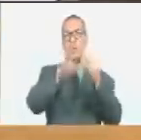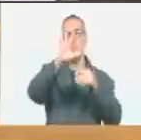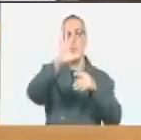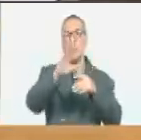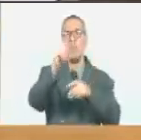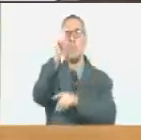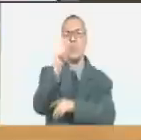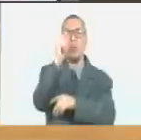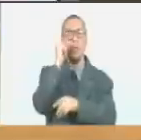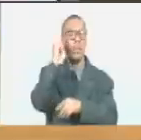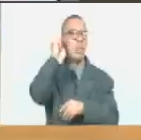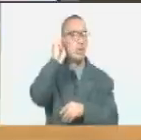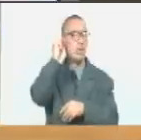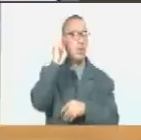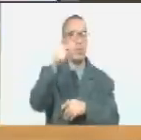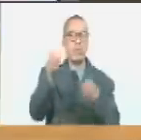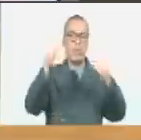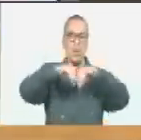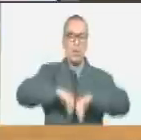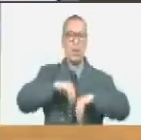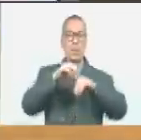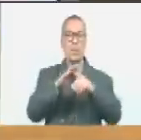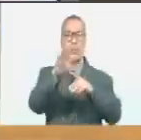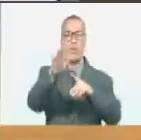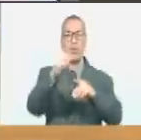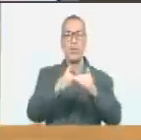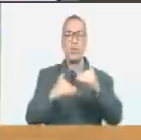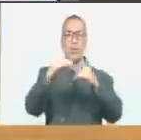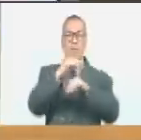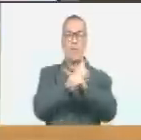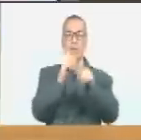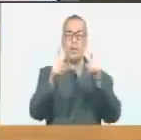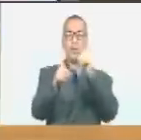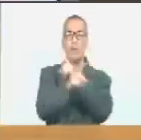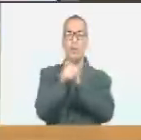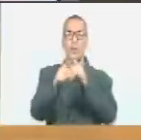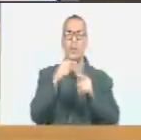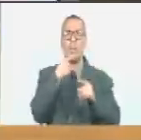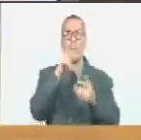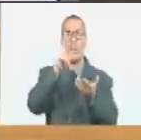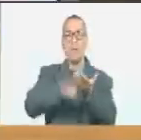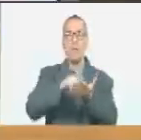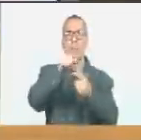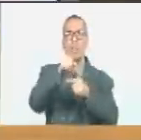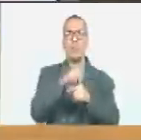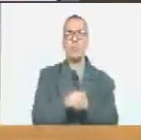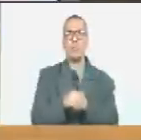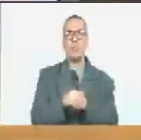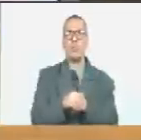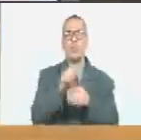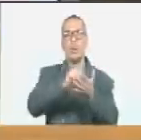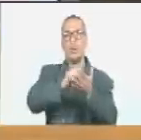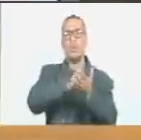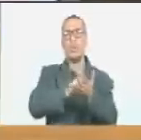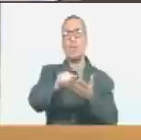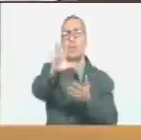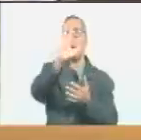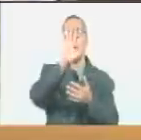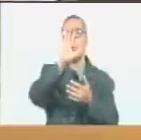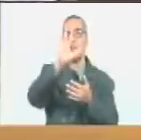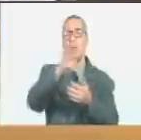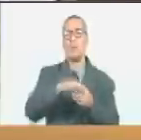Las diputadas y diputados que estén de acuerdo con levantar la sanción correspondiente a la aprobación del artículo